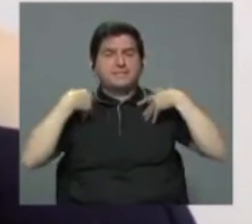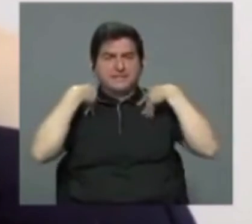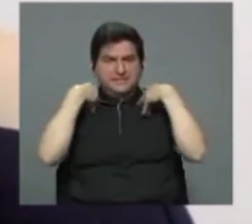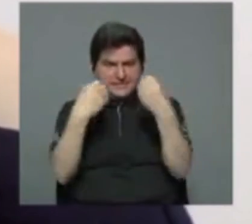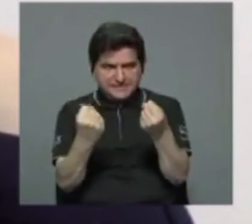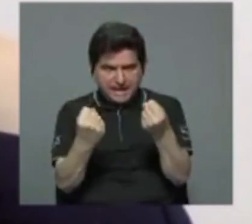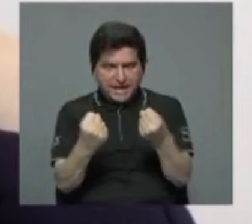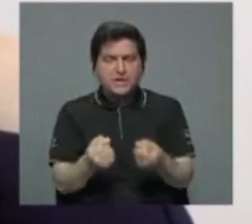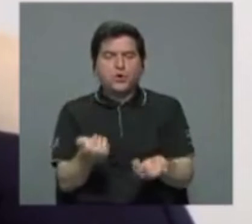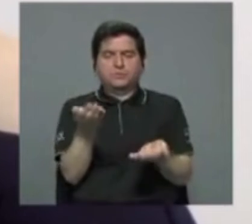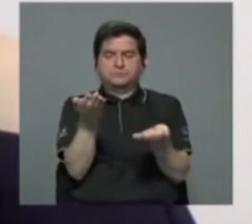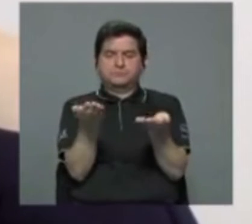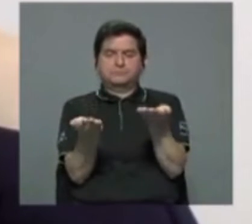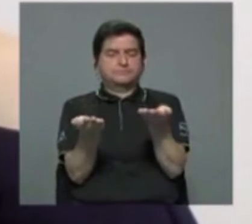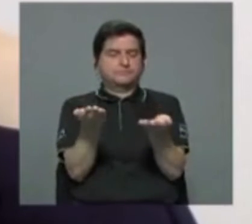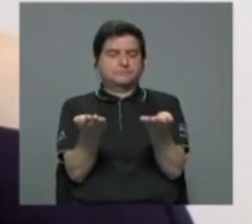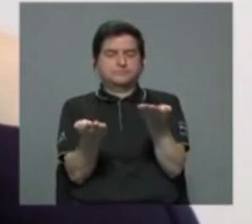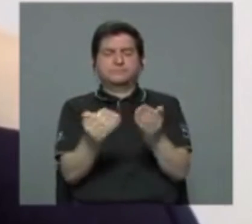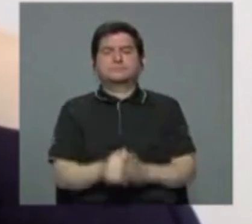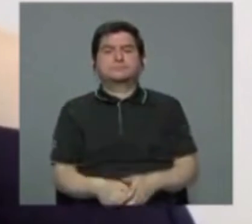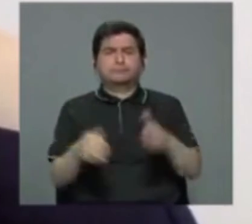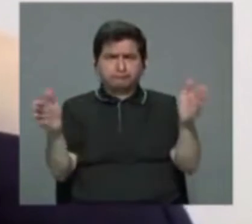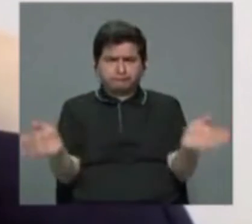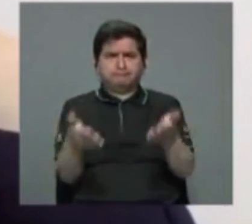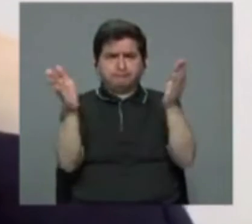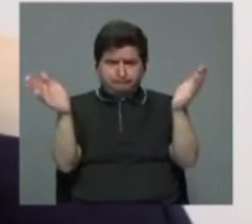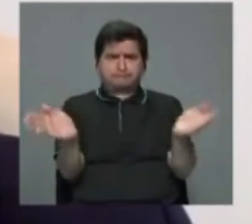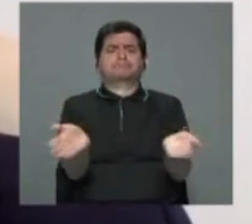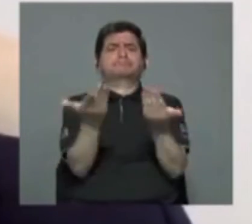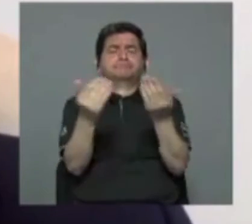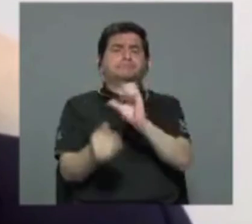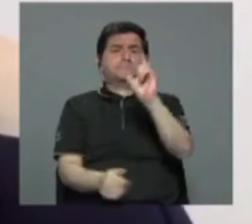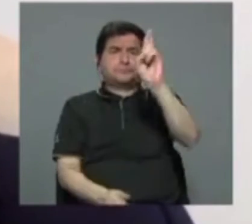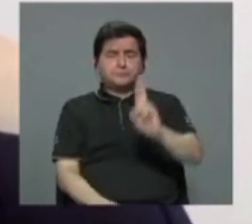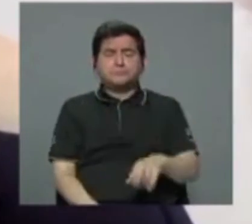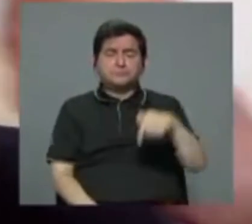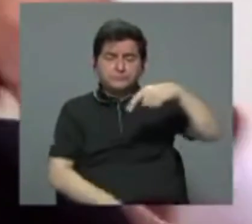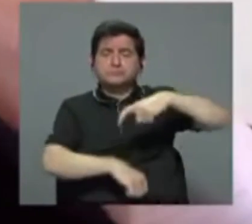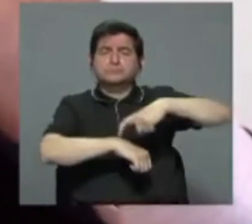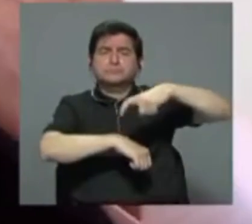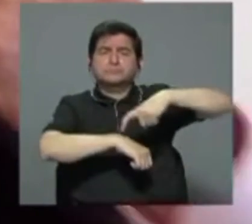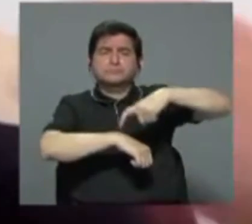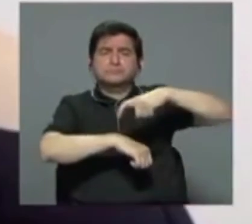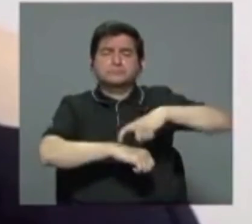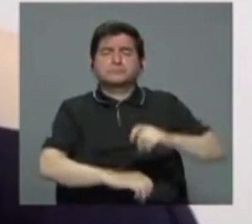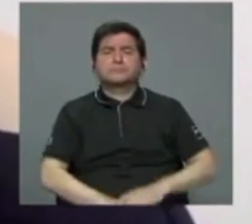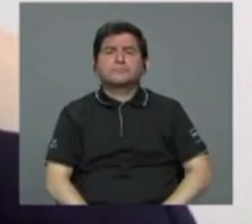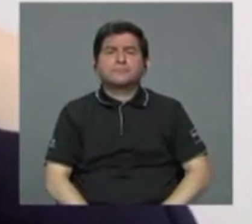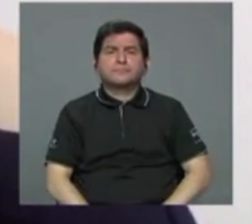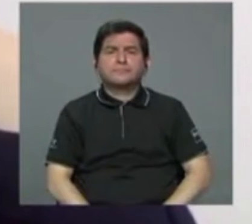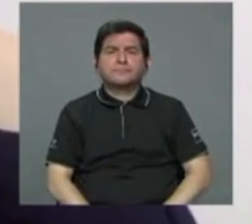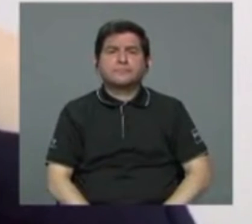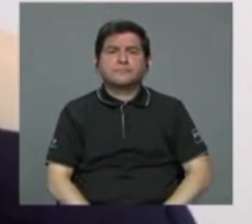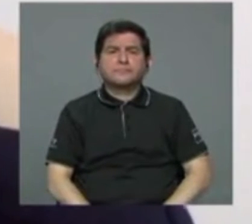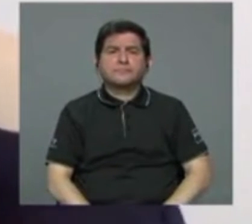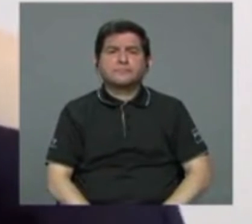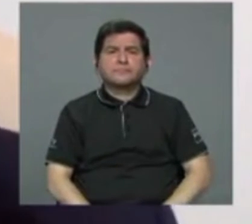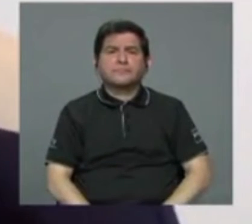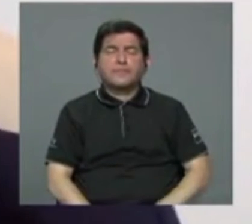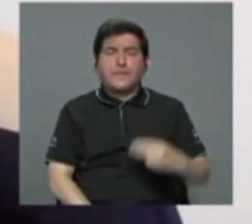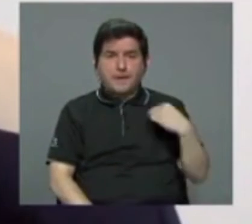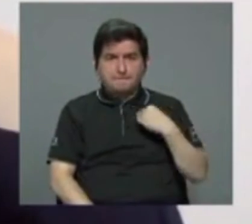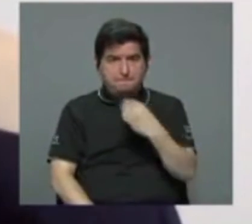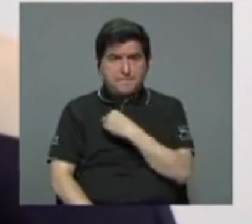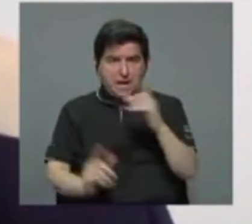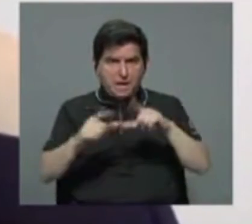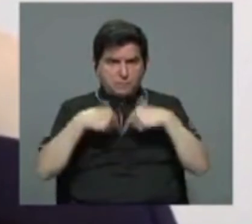sea equilibrado. Impulsamos, Costa Rica en este momento es miembro de un